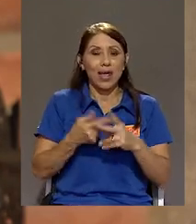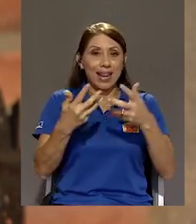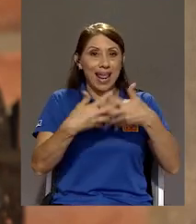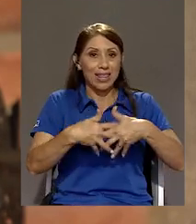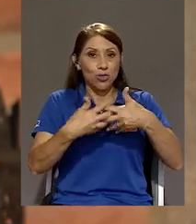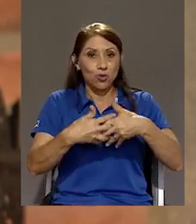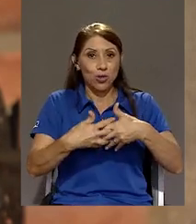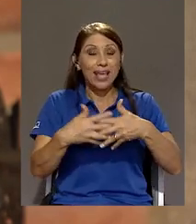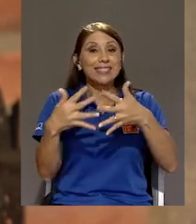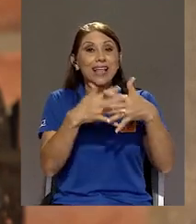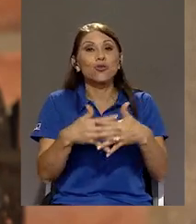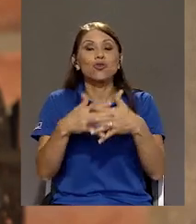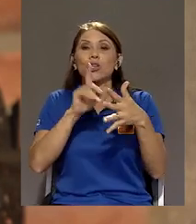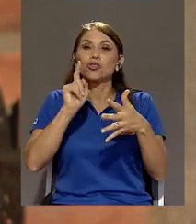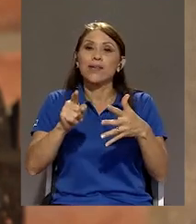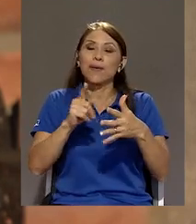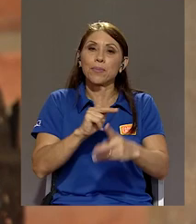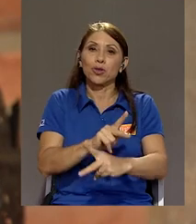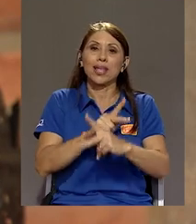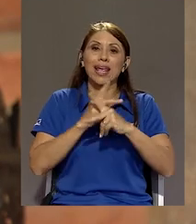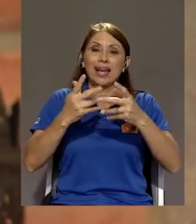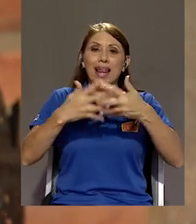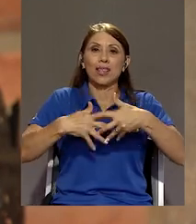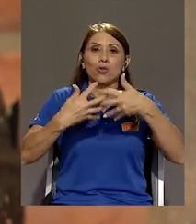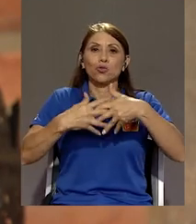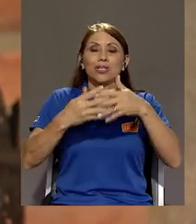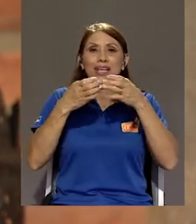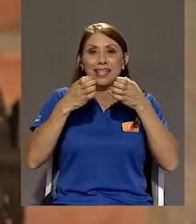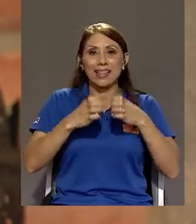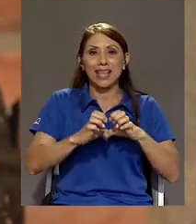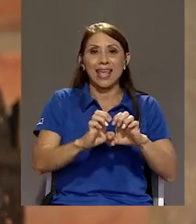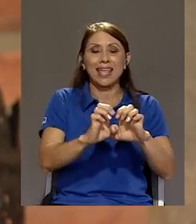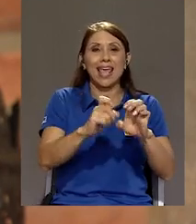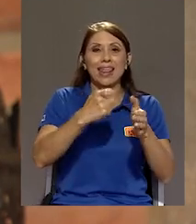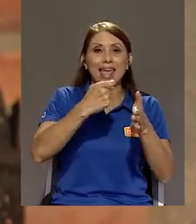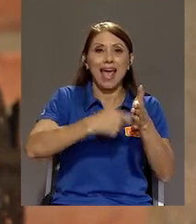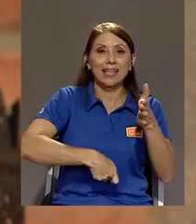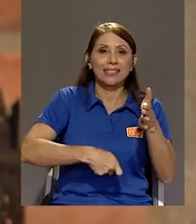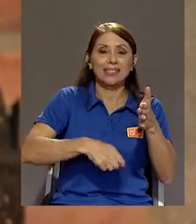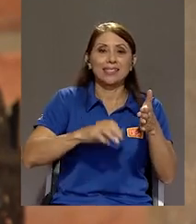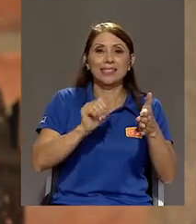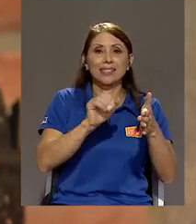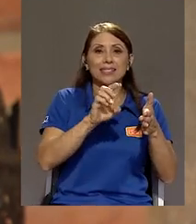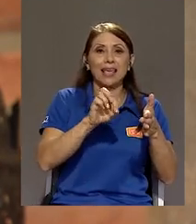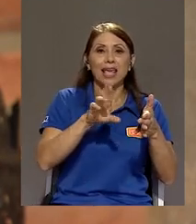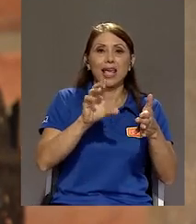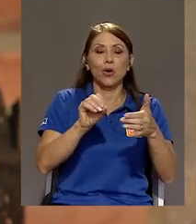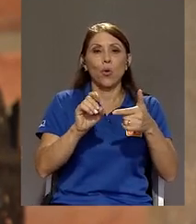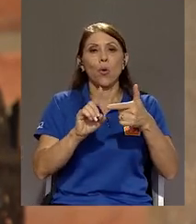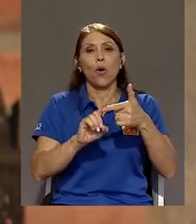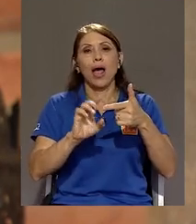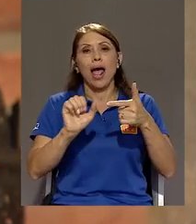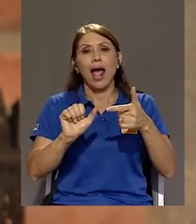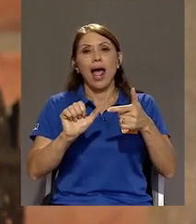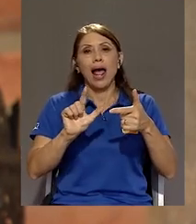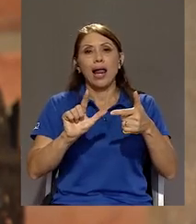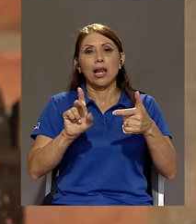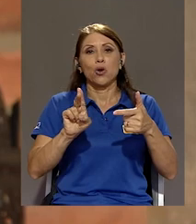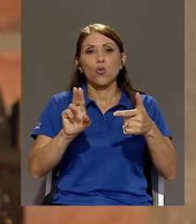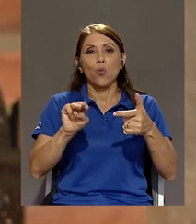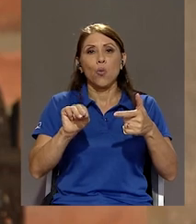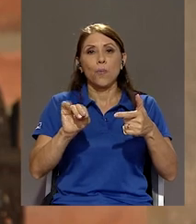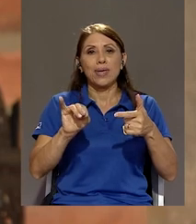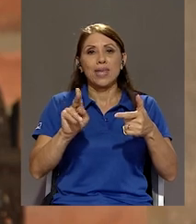proteger la industria estratégica del acero y el aluminio. Estados Unidos